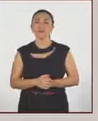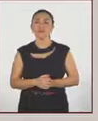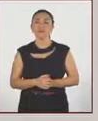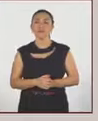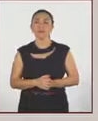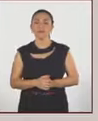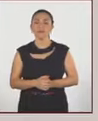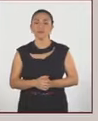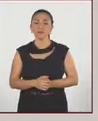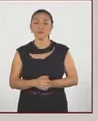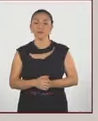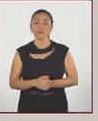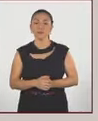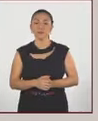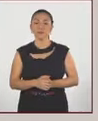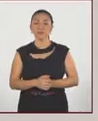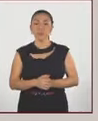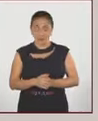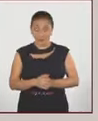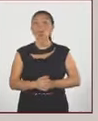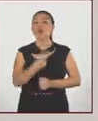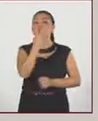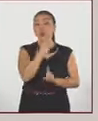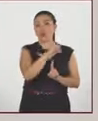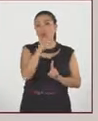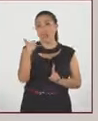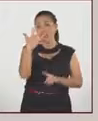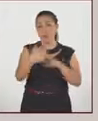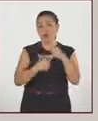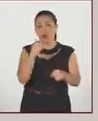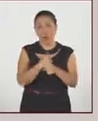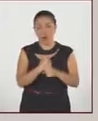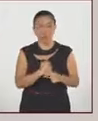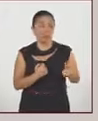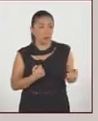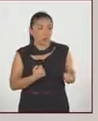En cuanto a de 2 a 5 años, el paciente aquí